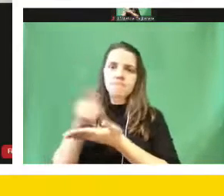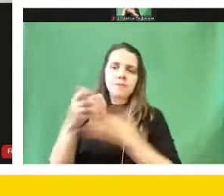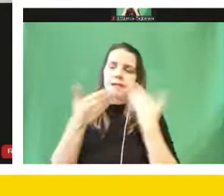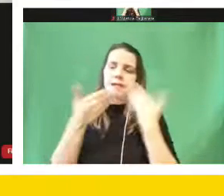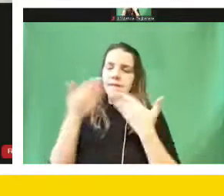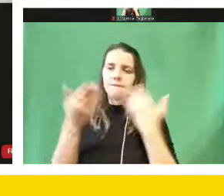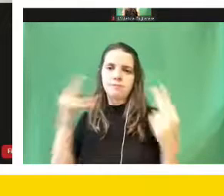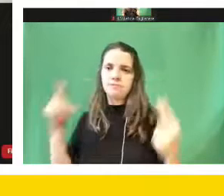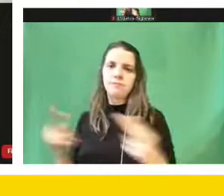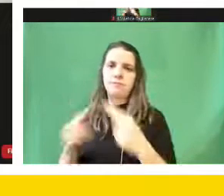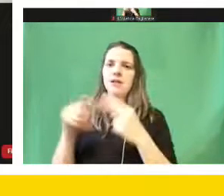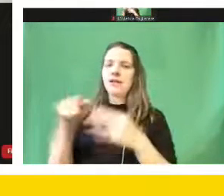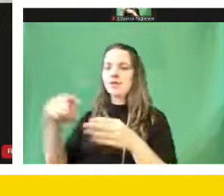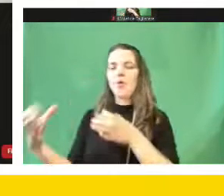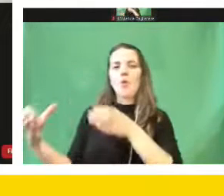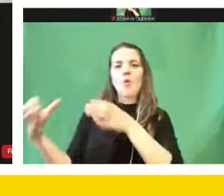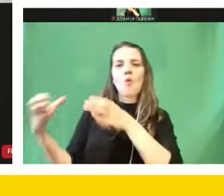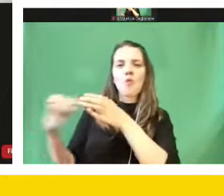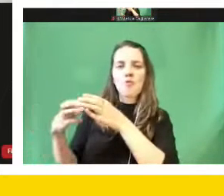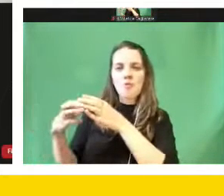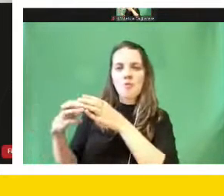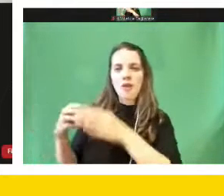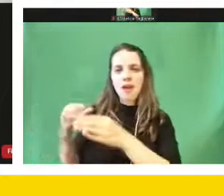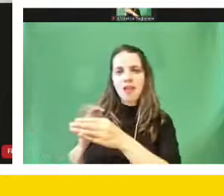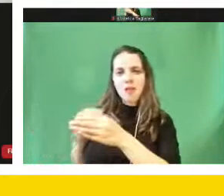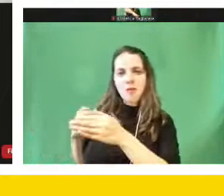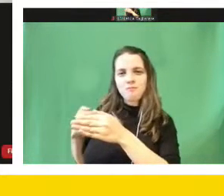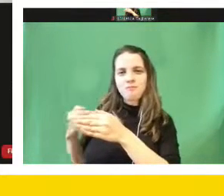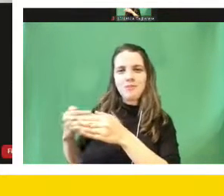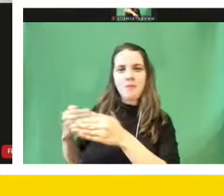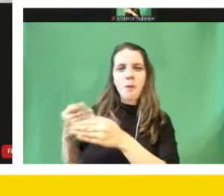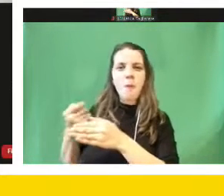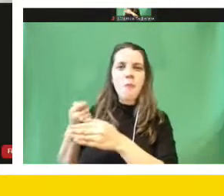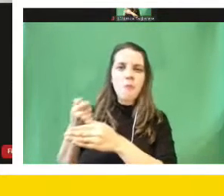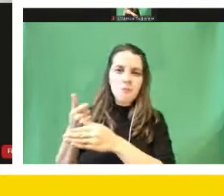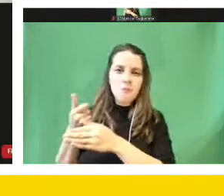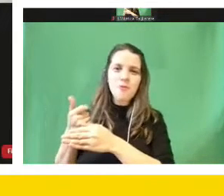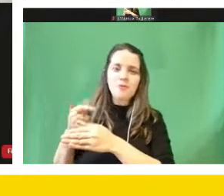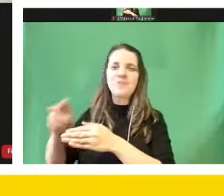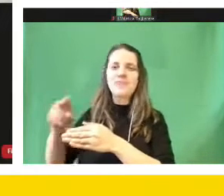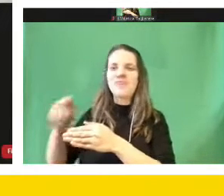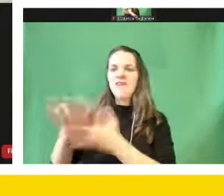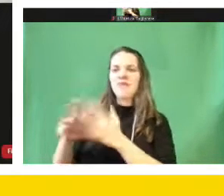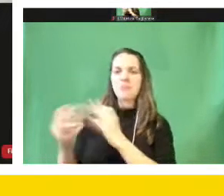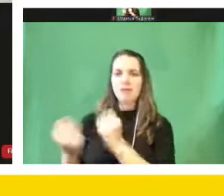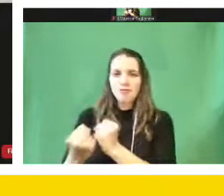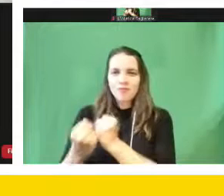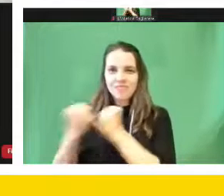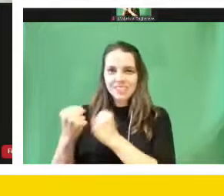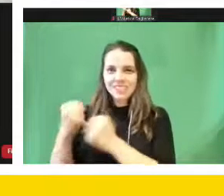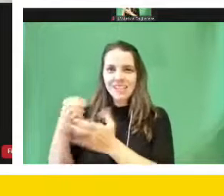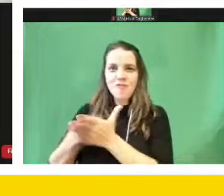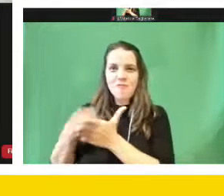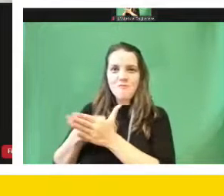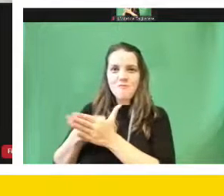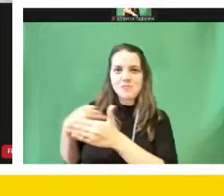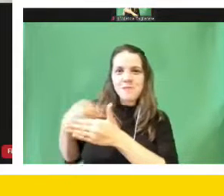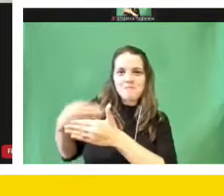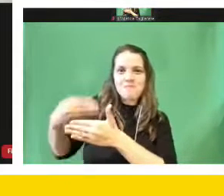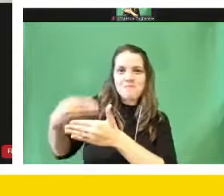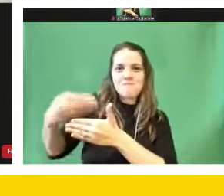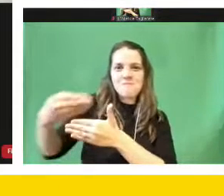joven, pero que se viene desarrollando con mucho ímpetu, con mucha fuerza, con muchas ganas de ser parte